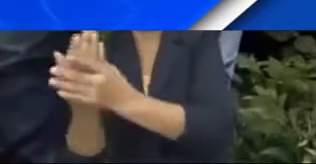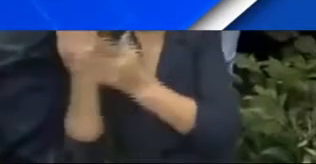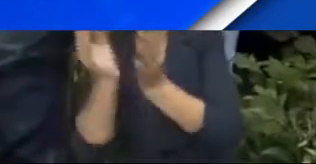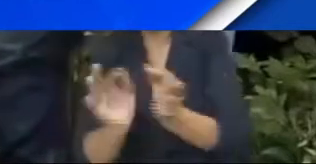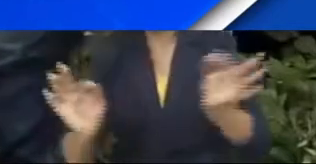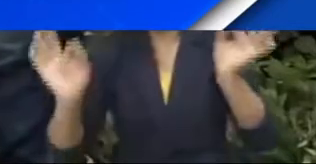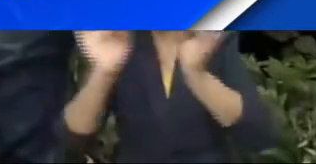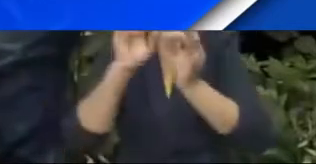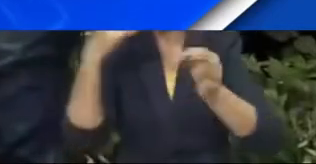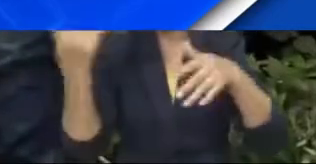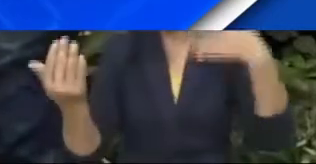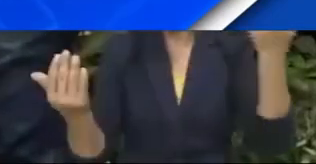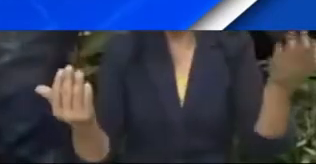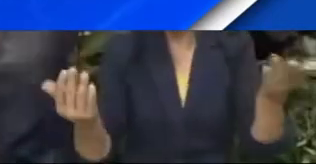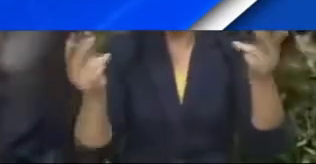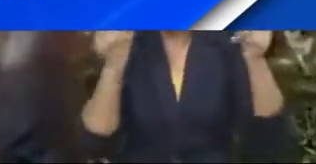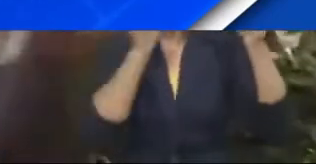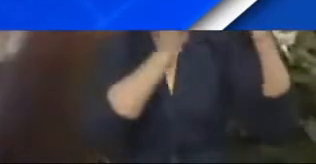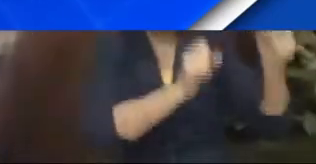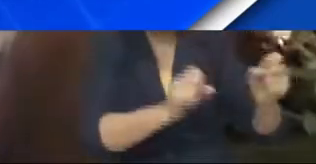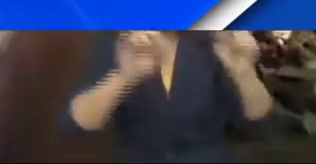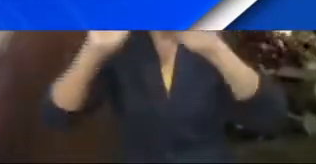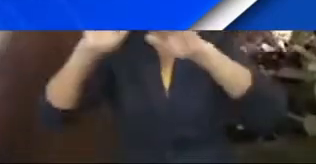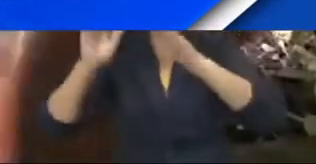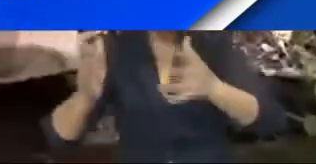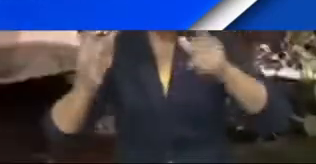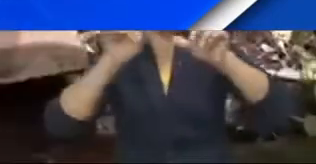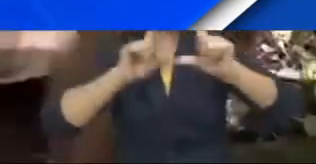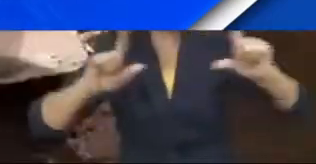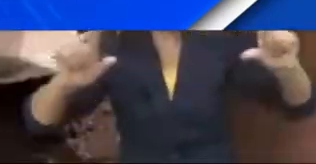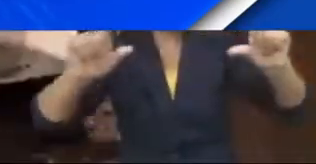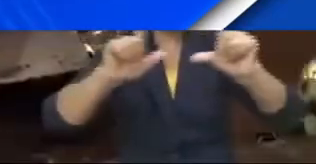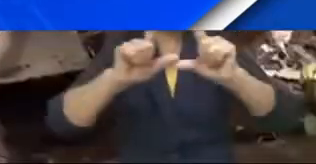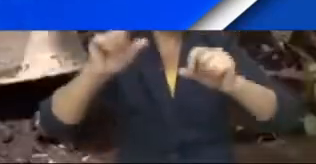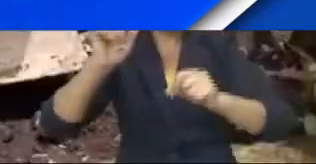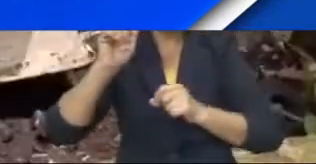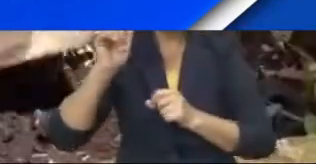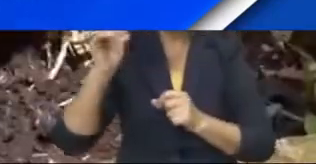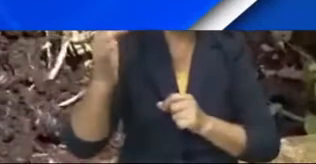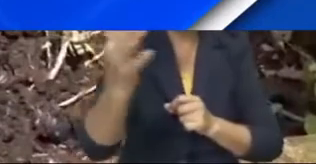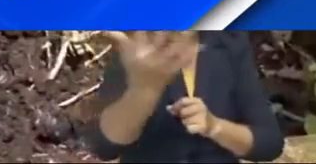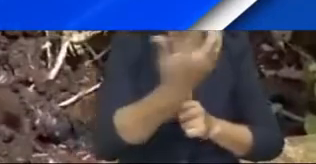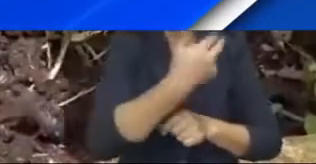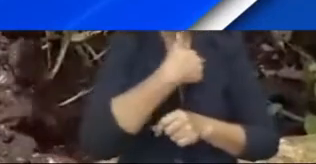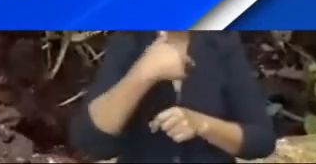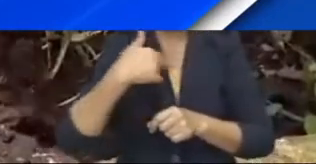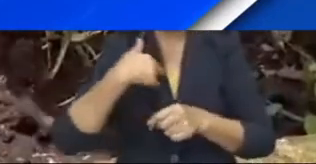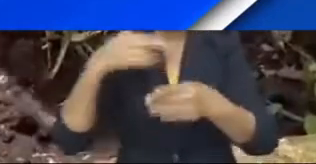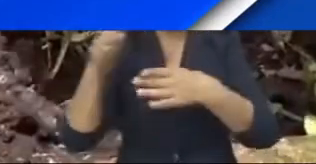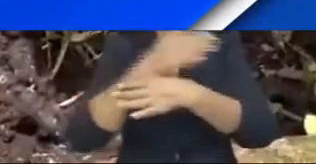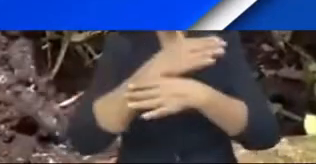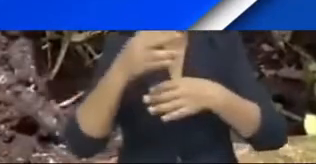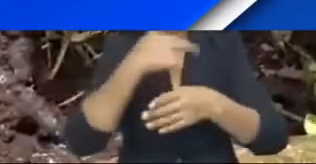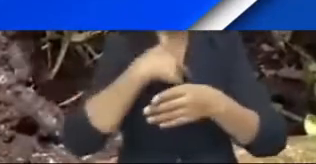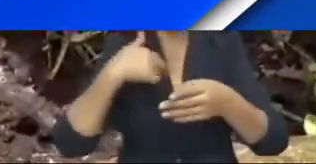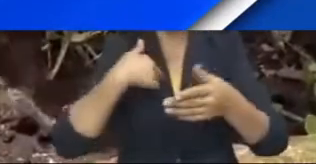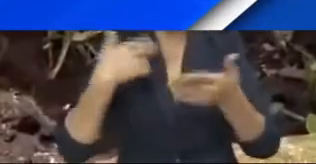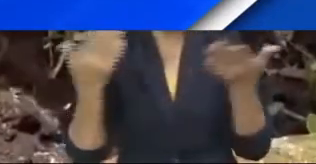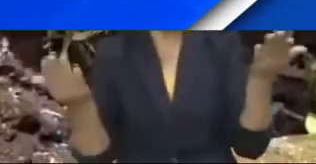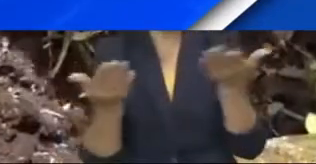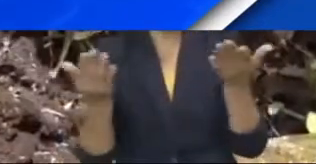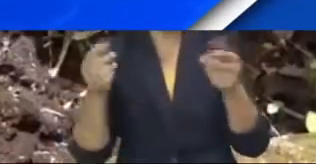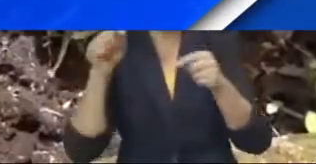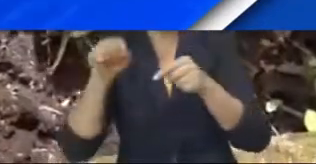absorbiendo, para que podamos ir con ellos, implementando las tecnologías, implementando